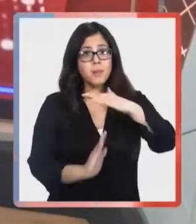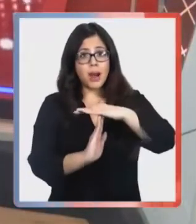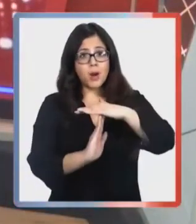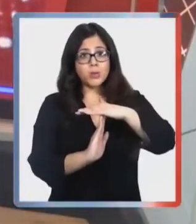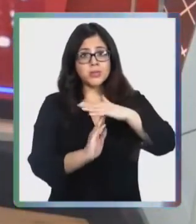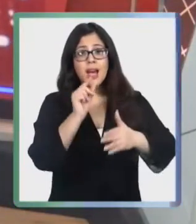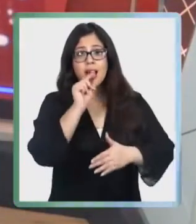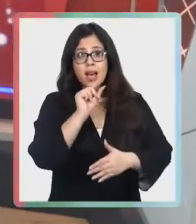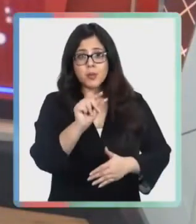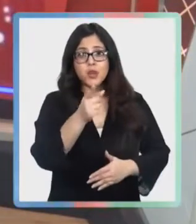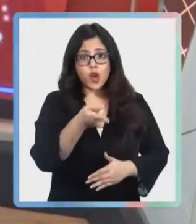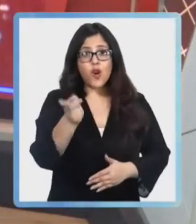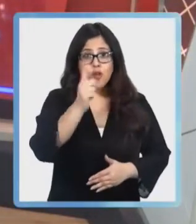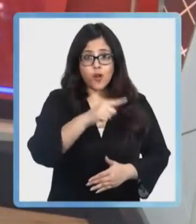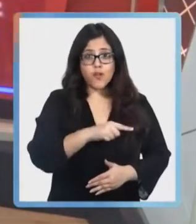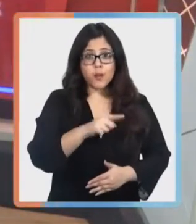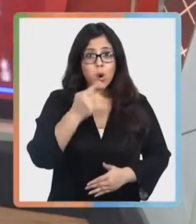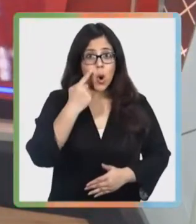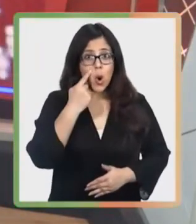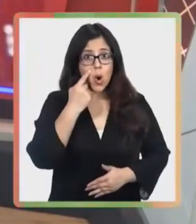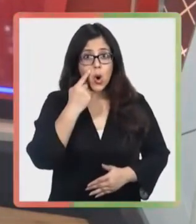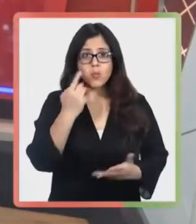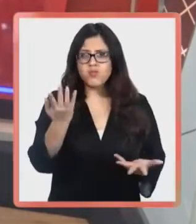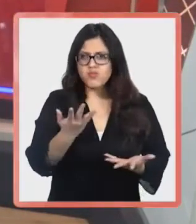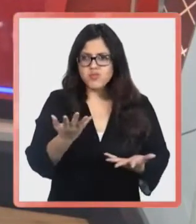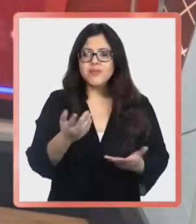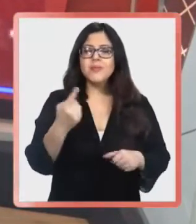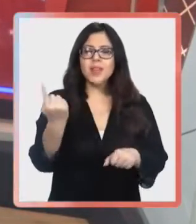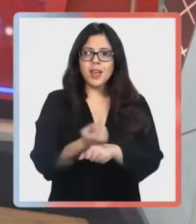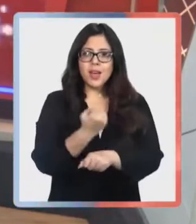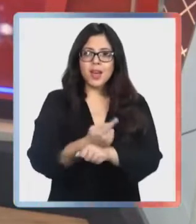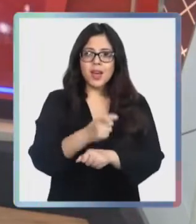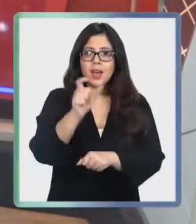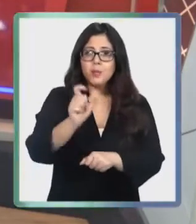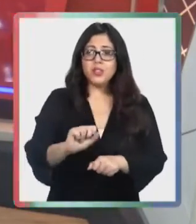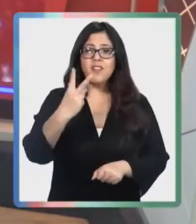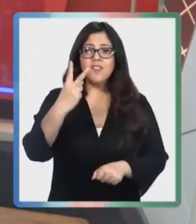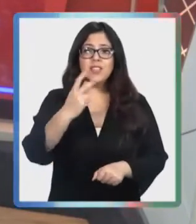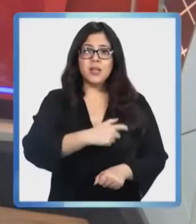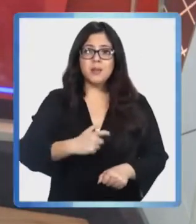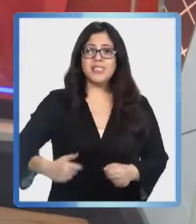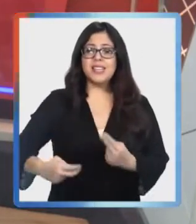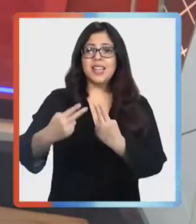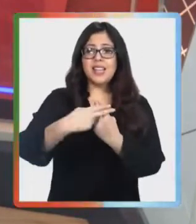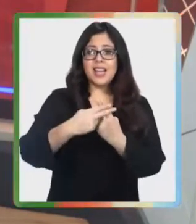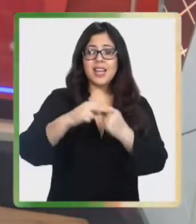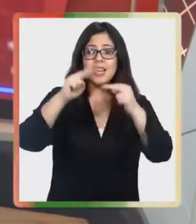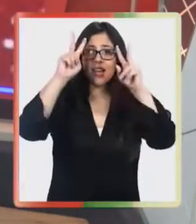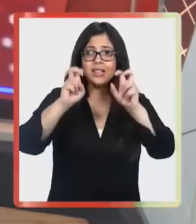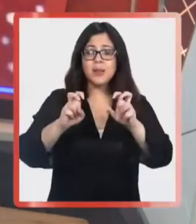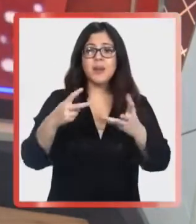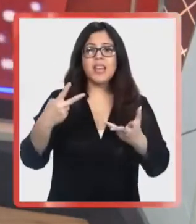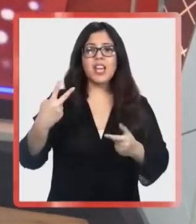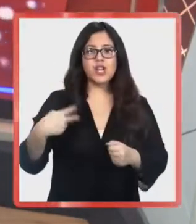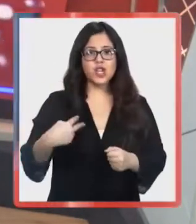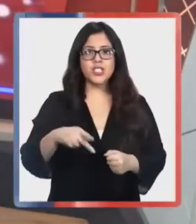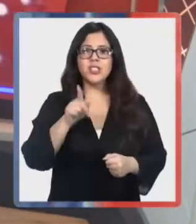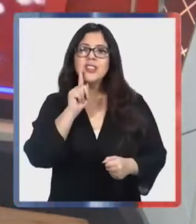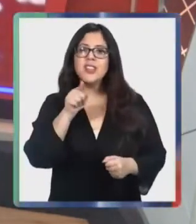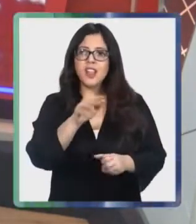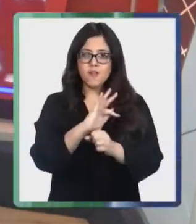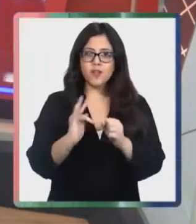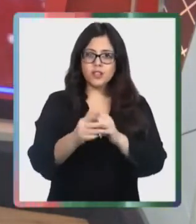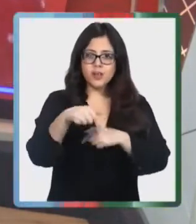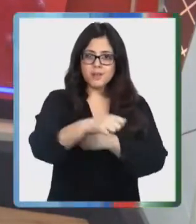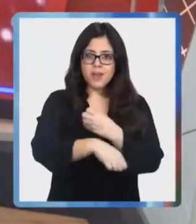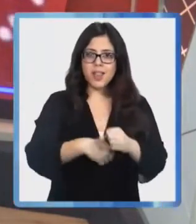a la pausa pero no se mueva de su asiento porque al regreso vamos a conversar con el vicepresidente de teletón sobre las noticias que tiene